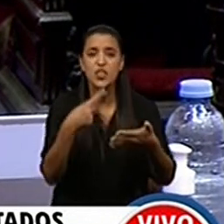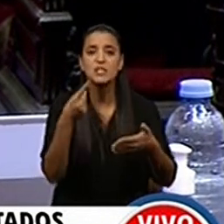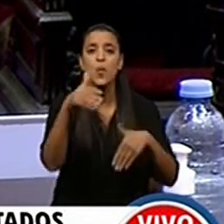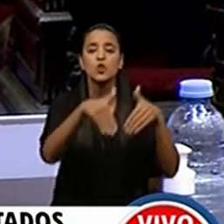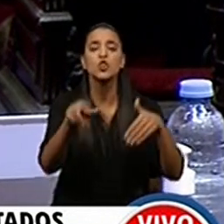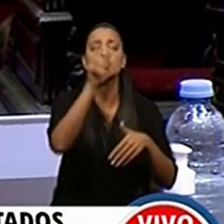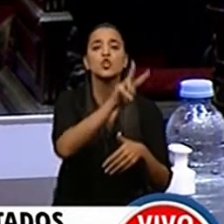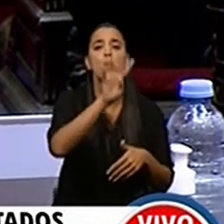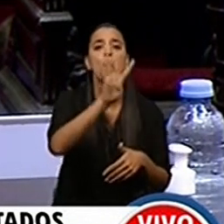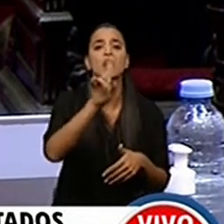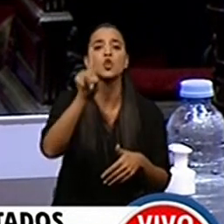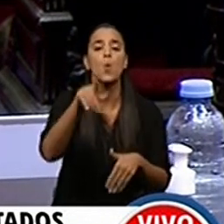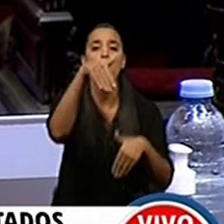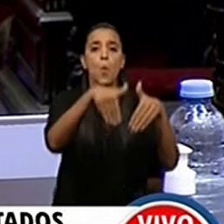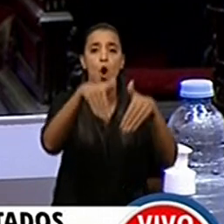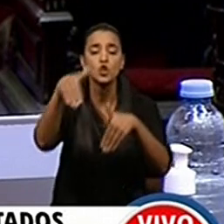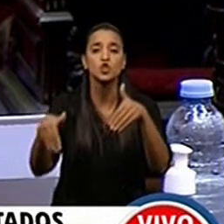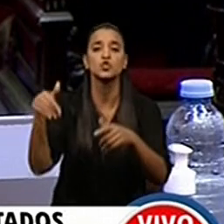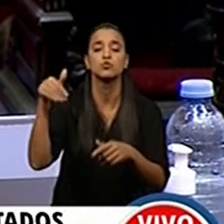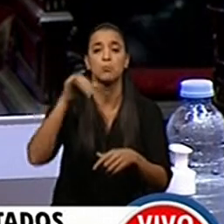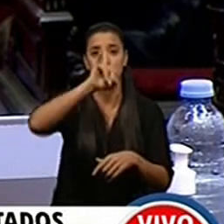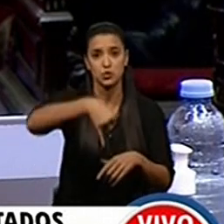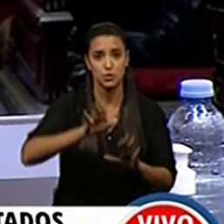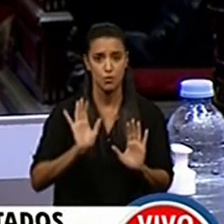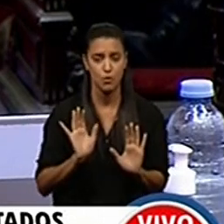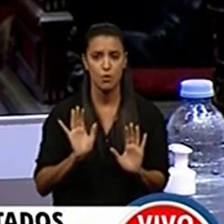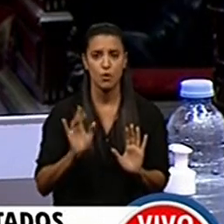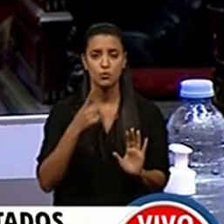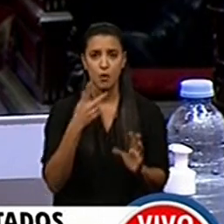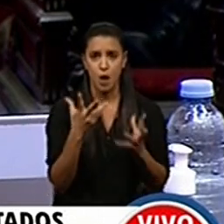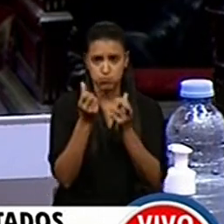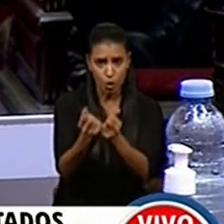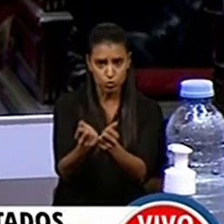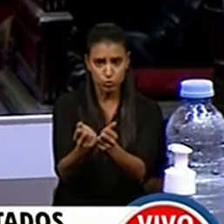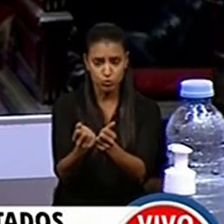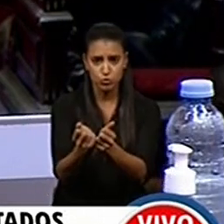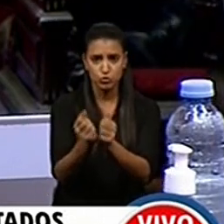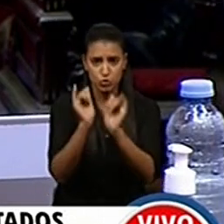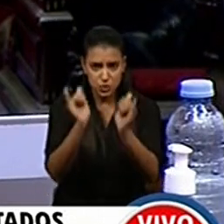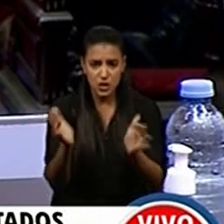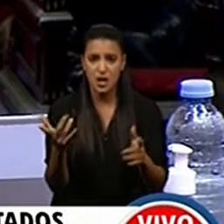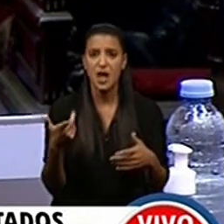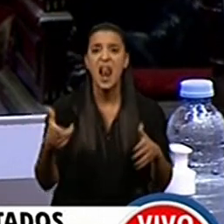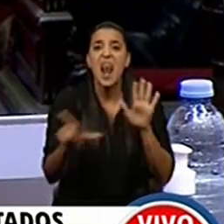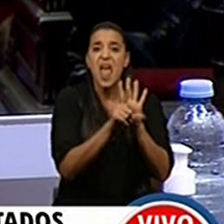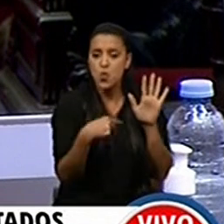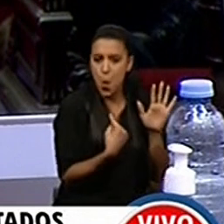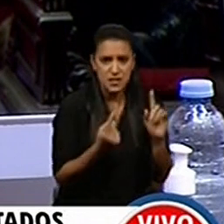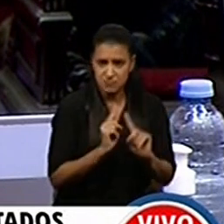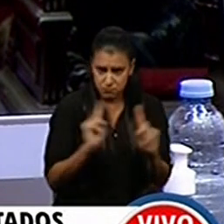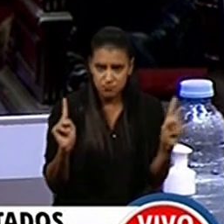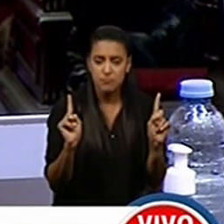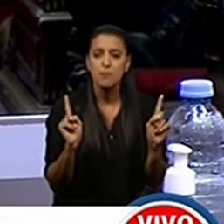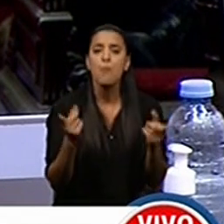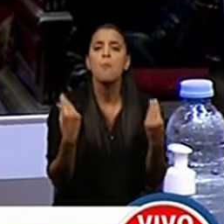con 241 votos positivos, que hemos apoyado, a pesar de no ser nuestra ley,